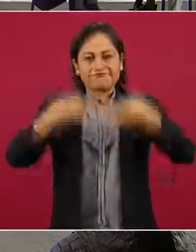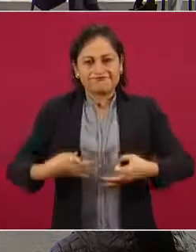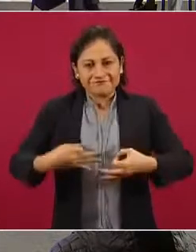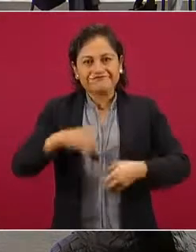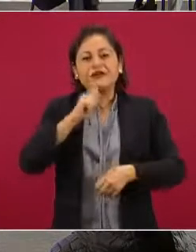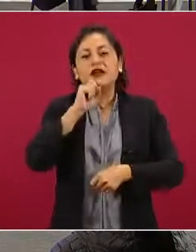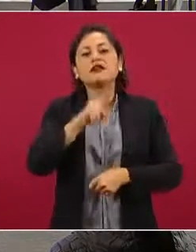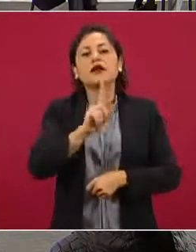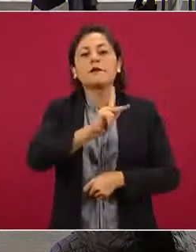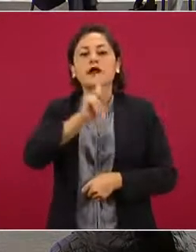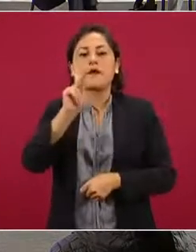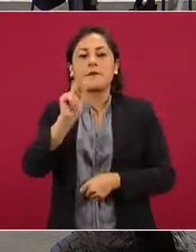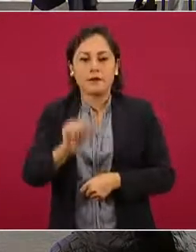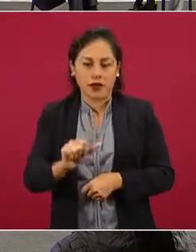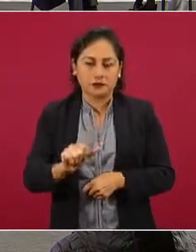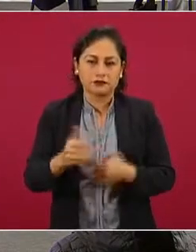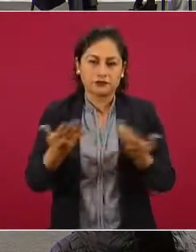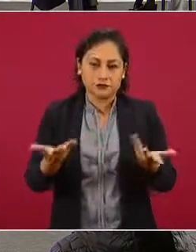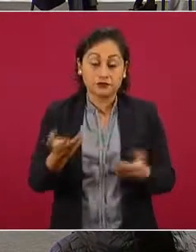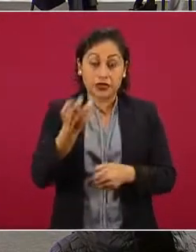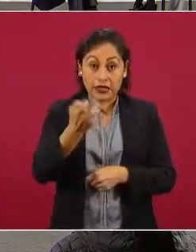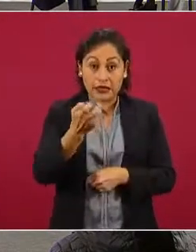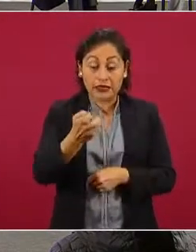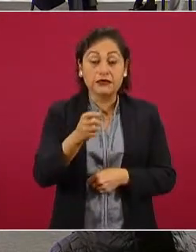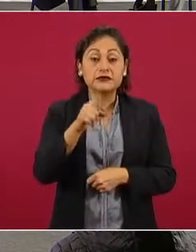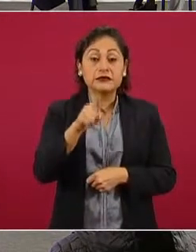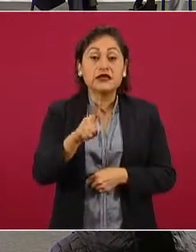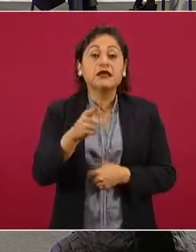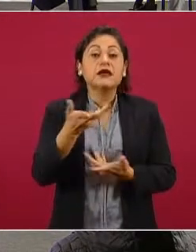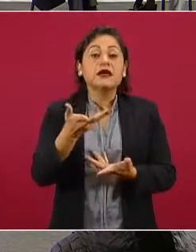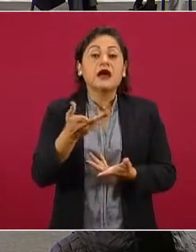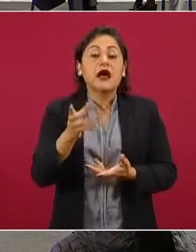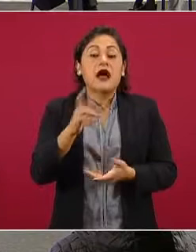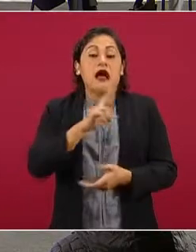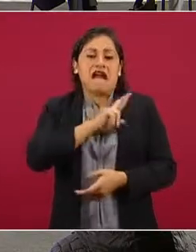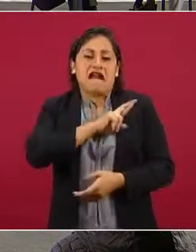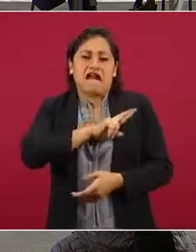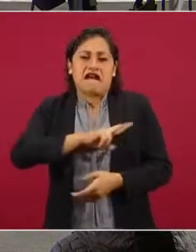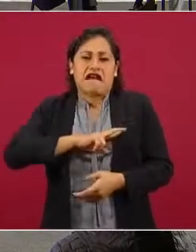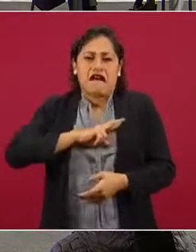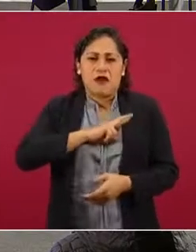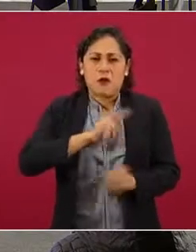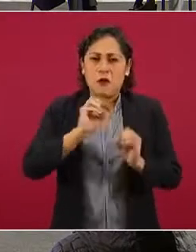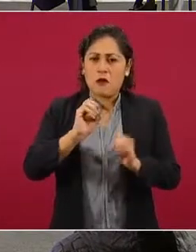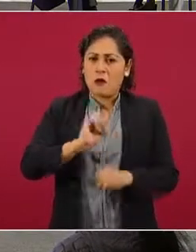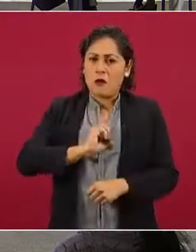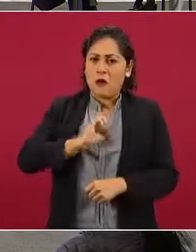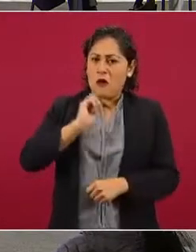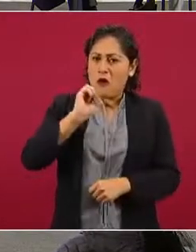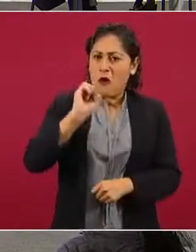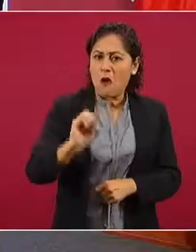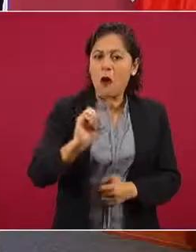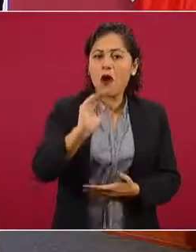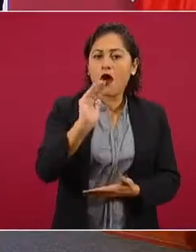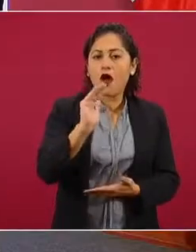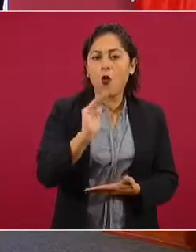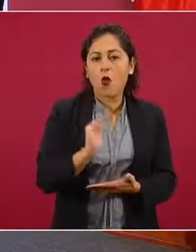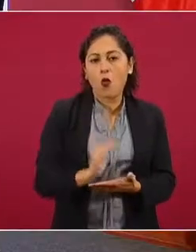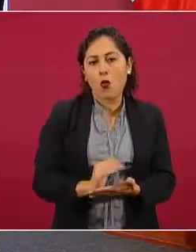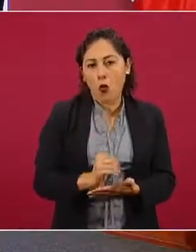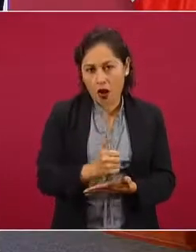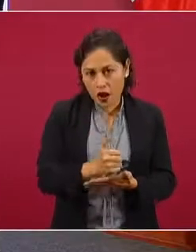se deshace del rencor, de la sed de venganza, incluso del odio, y puede de esa